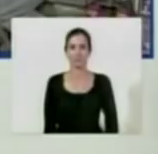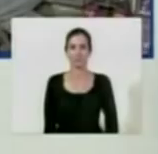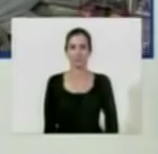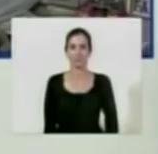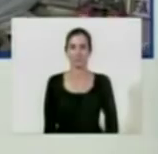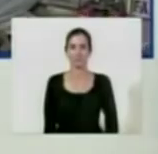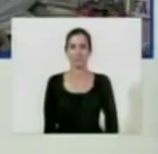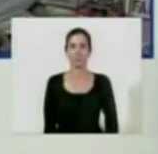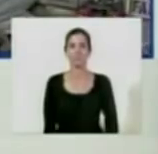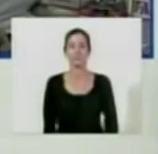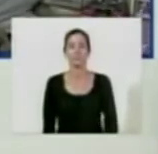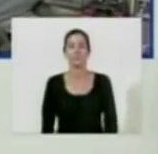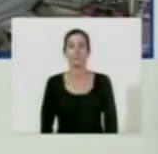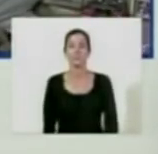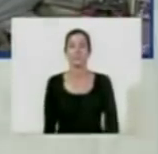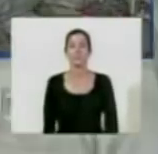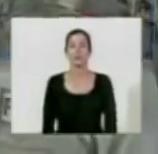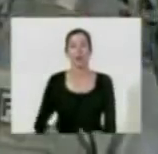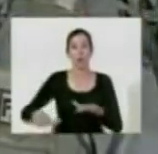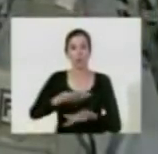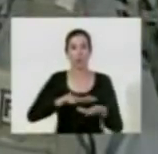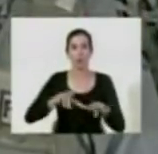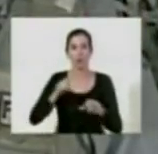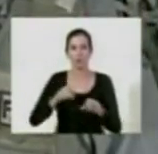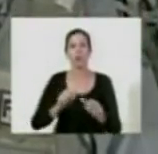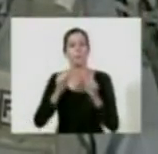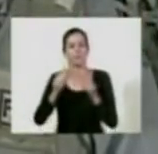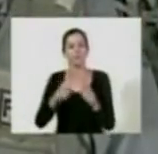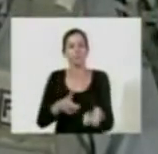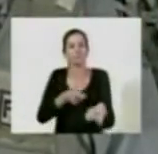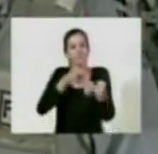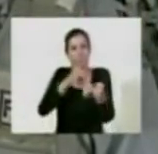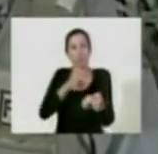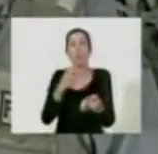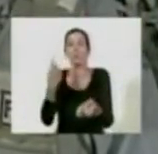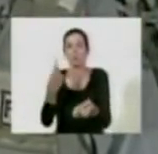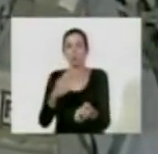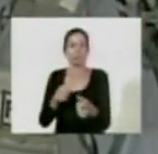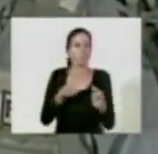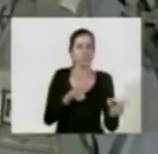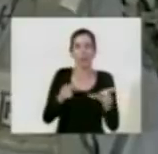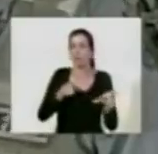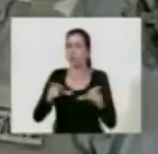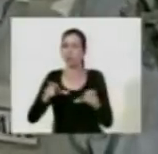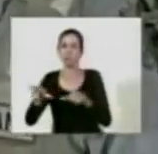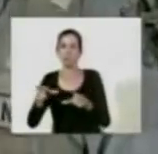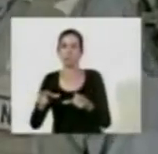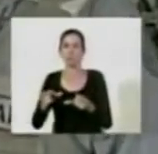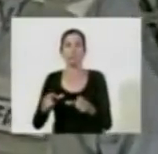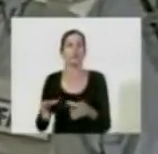Jefe, de los Llanos, pasar a condición de combate 1 y activar el área de responsabilidad